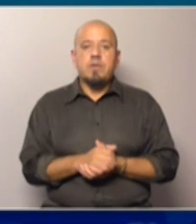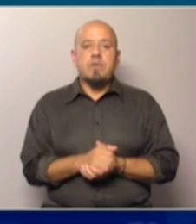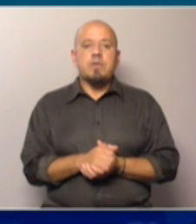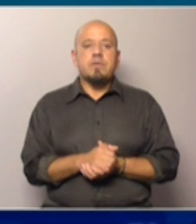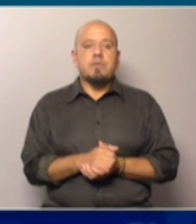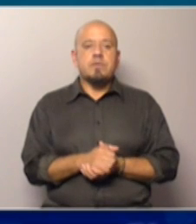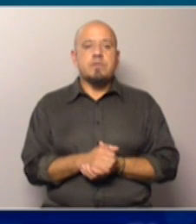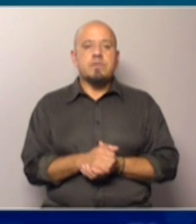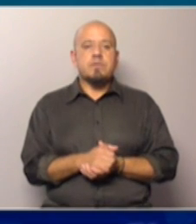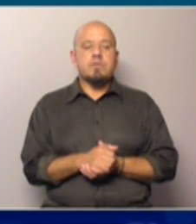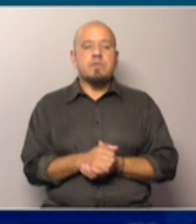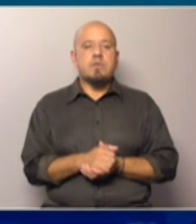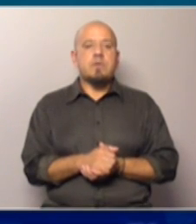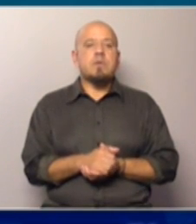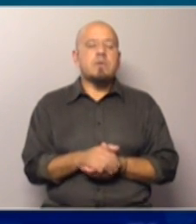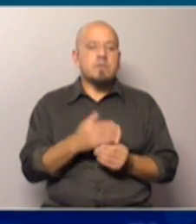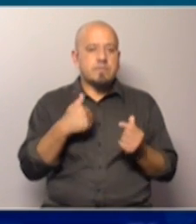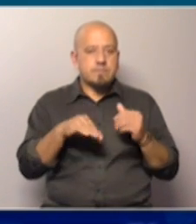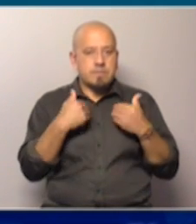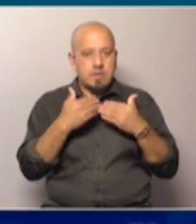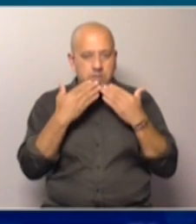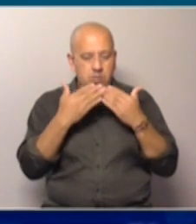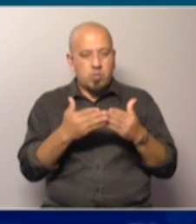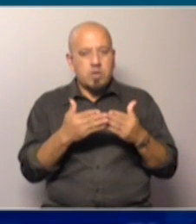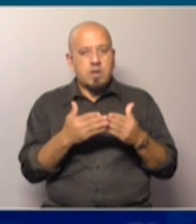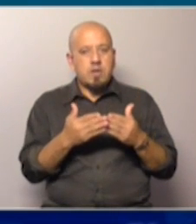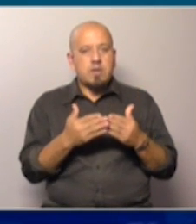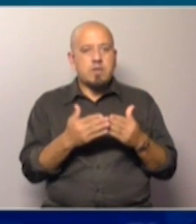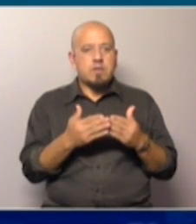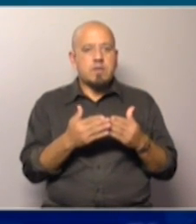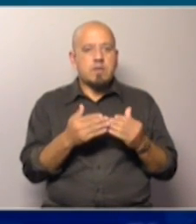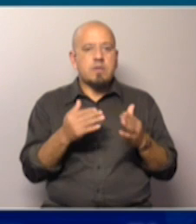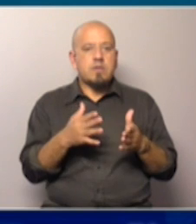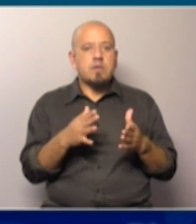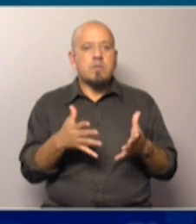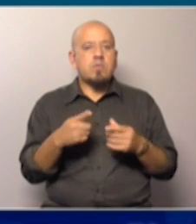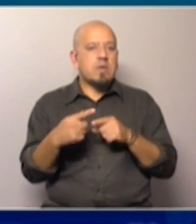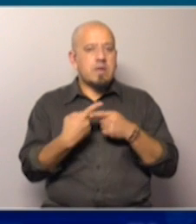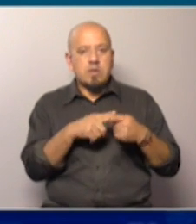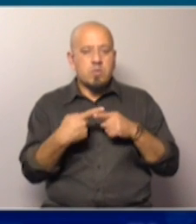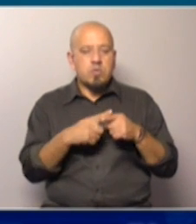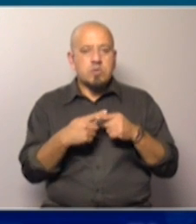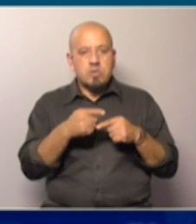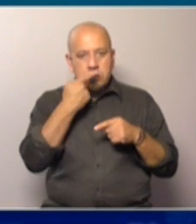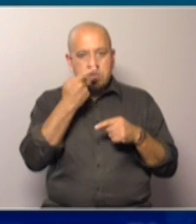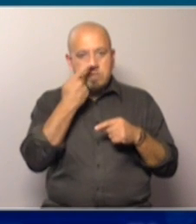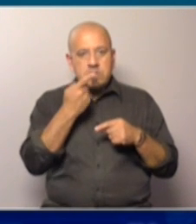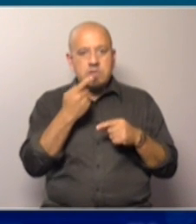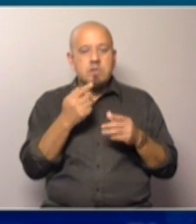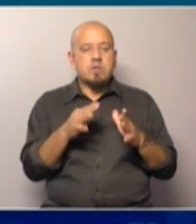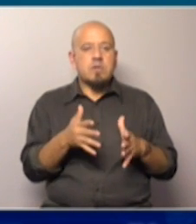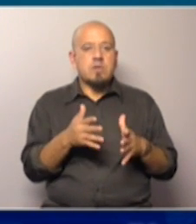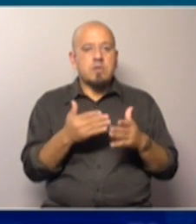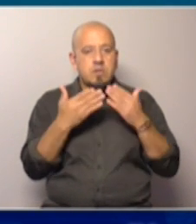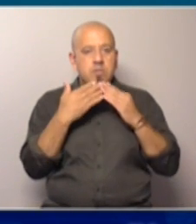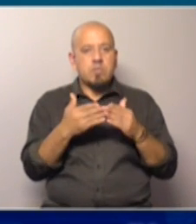humanos. Wilder, para cerrar, entiendo que la pregunta que le haré nos aproxima a una discusión muy interesante, pero nos queda poco tiempo.